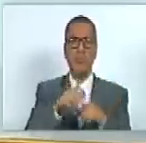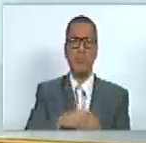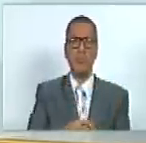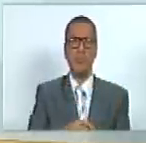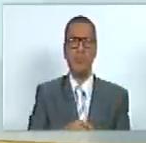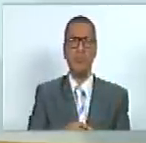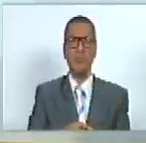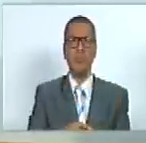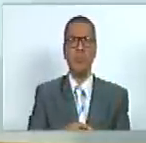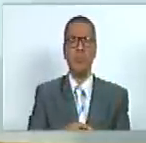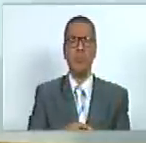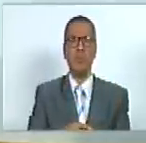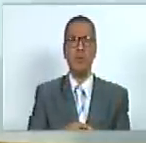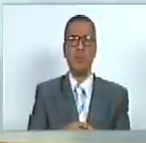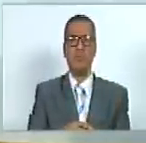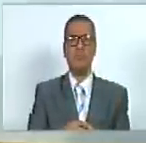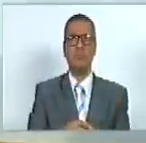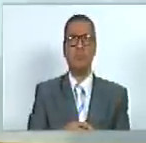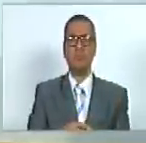de